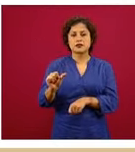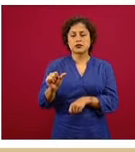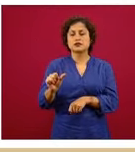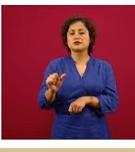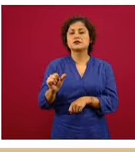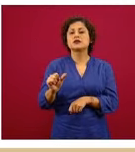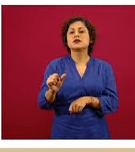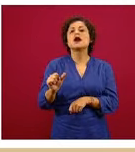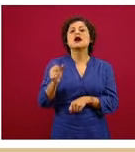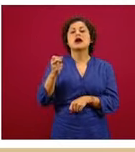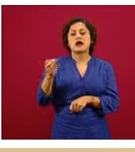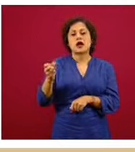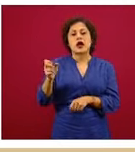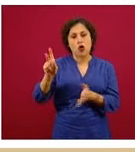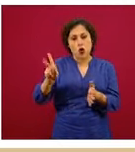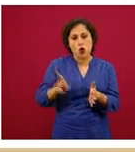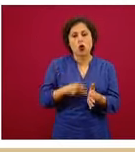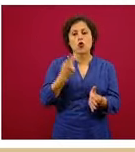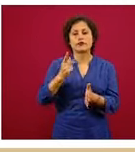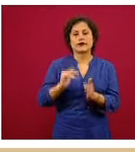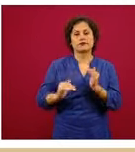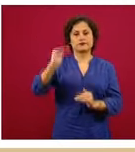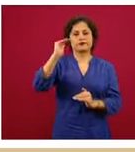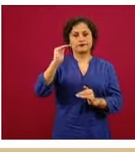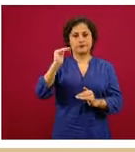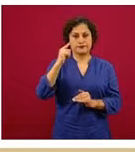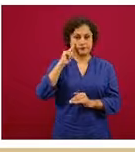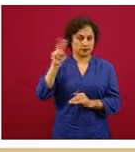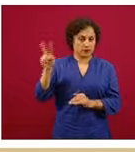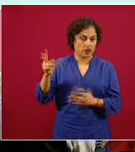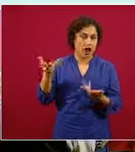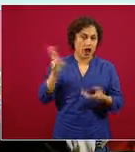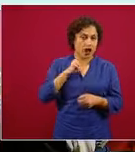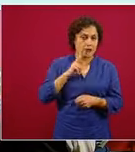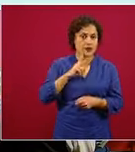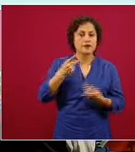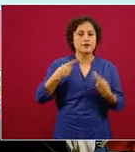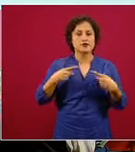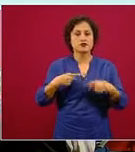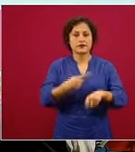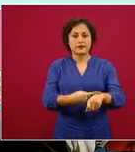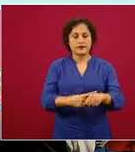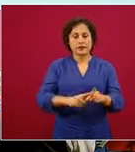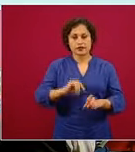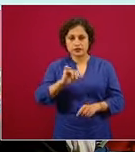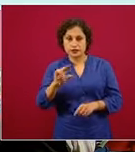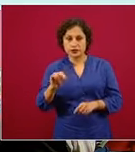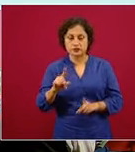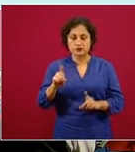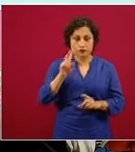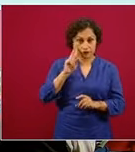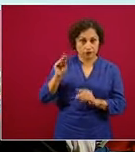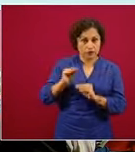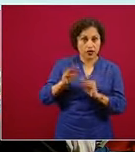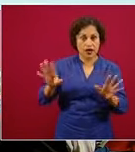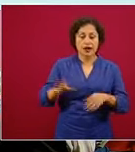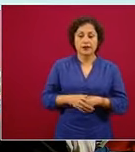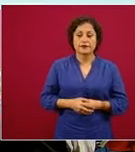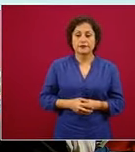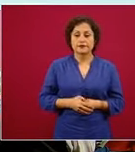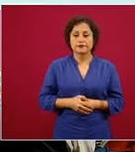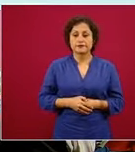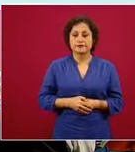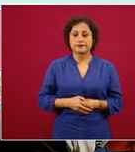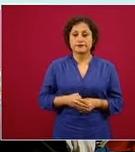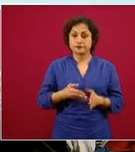vemos nuevamente un incremento. Vamos a ver la curva de casos estimados, aquí está más claramente, ¿no? Parecía que en la